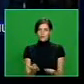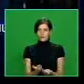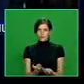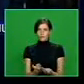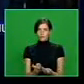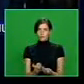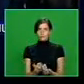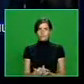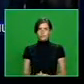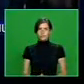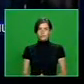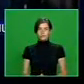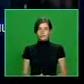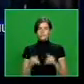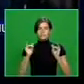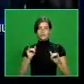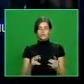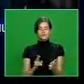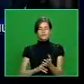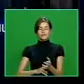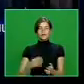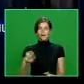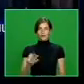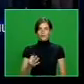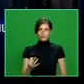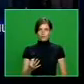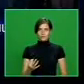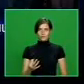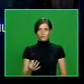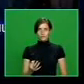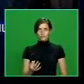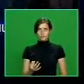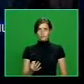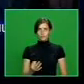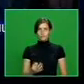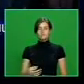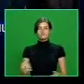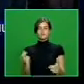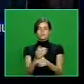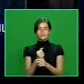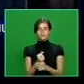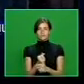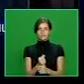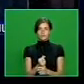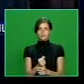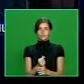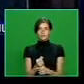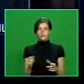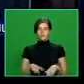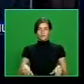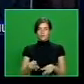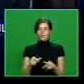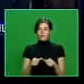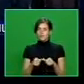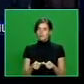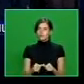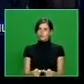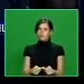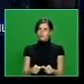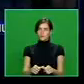mundial donde seguramente encontraremos un espacio para